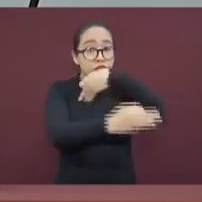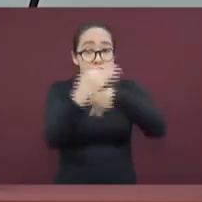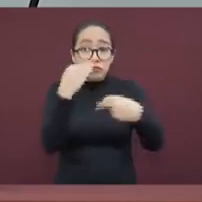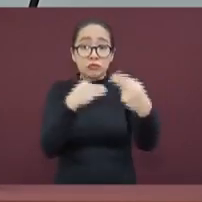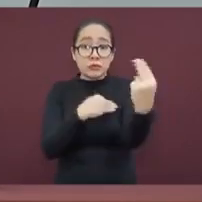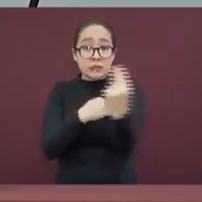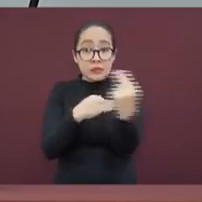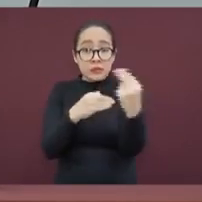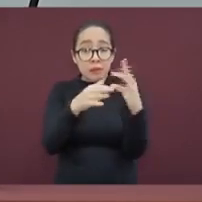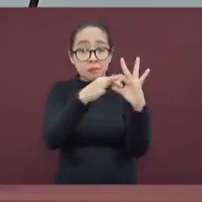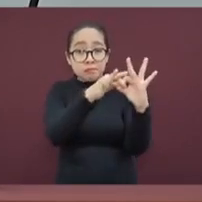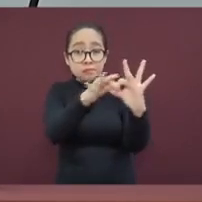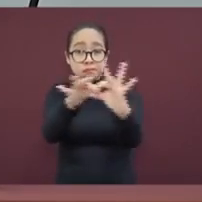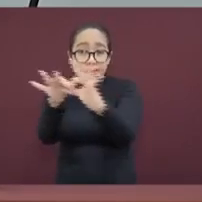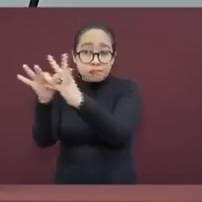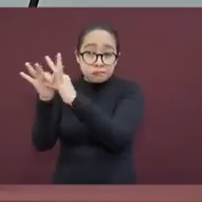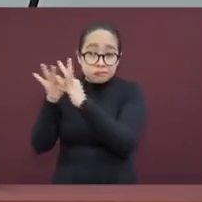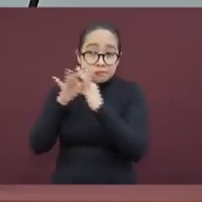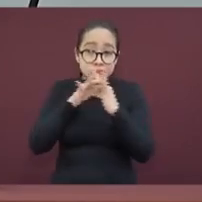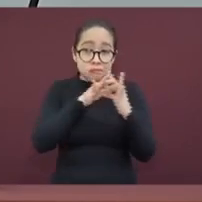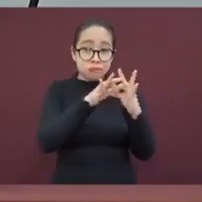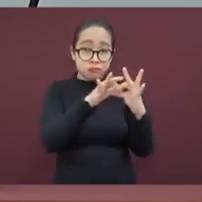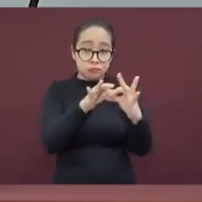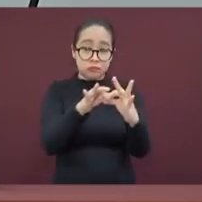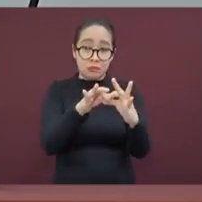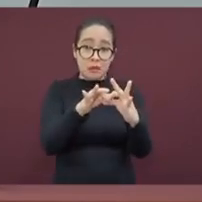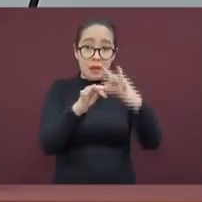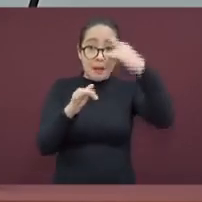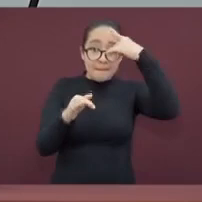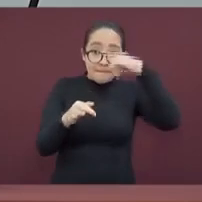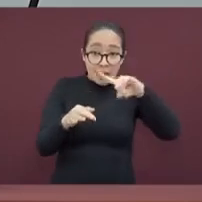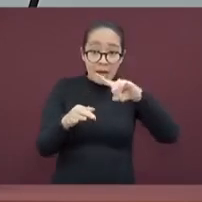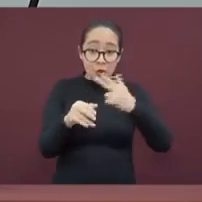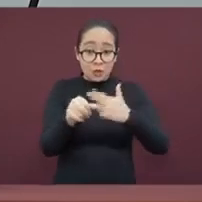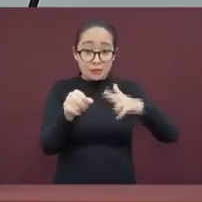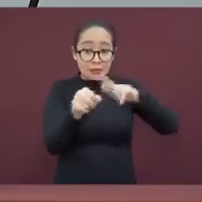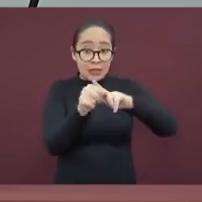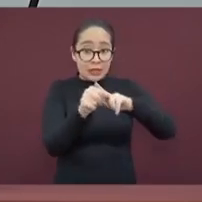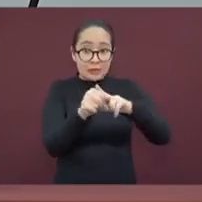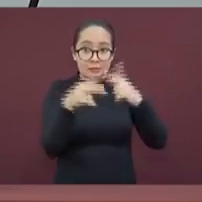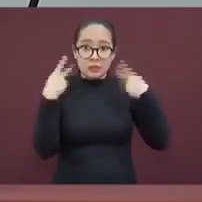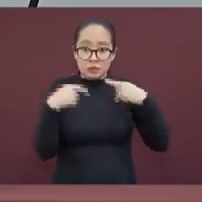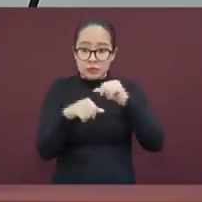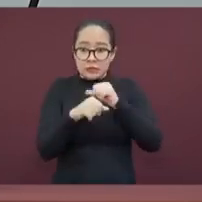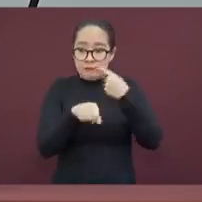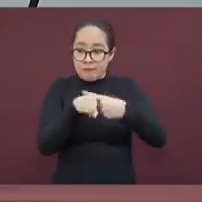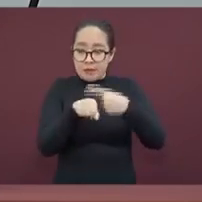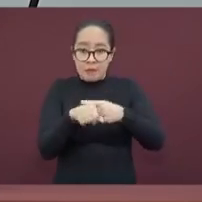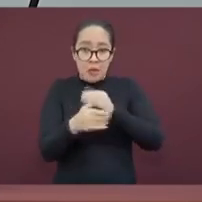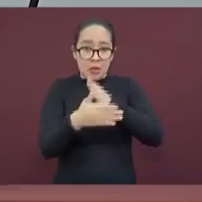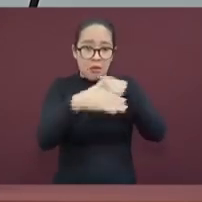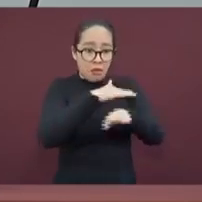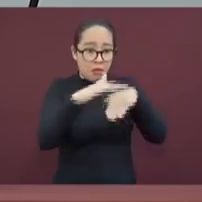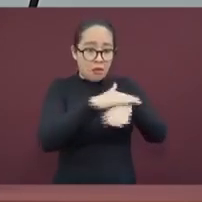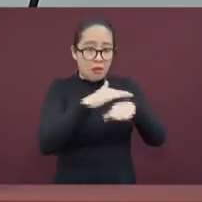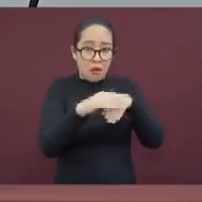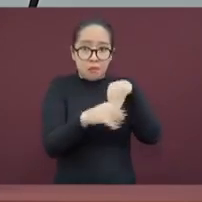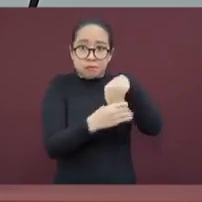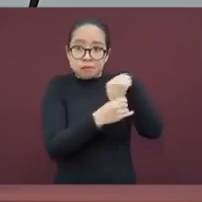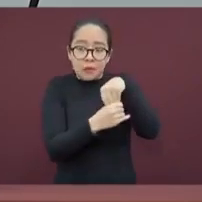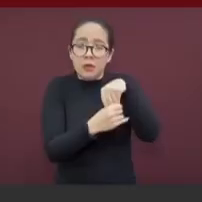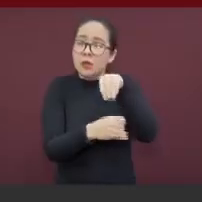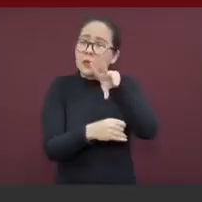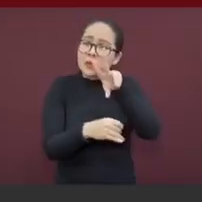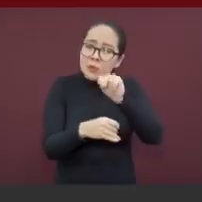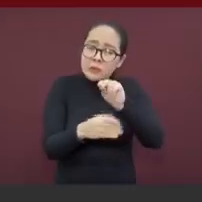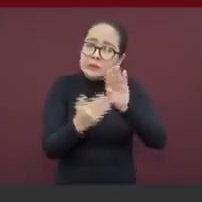evitar que se sature en los hospitales y haya fallecimientos deja ustedes